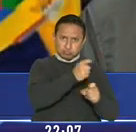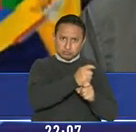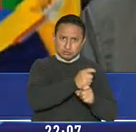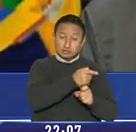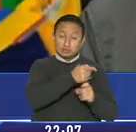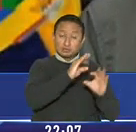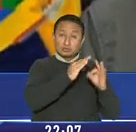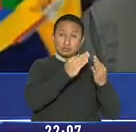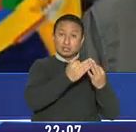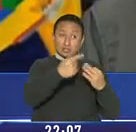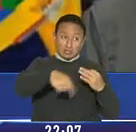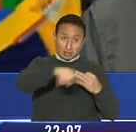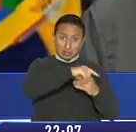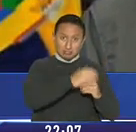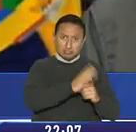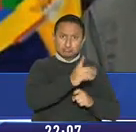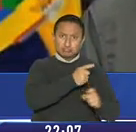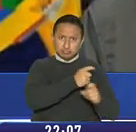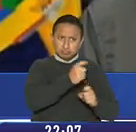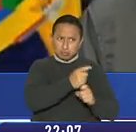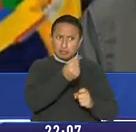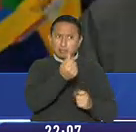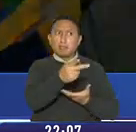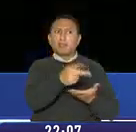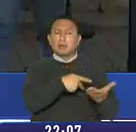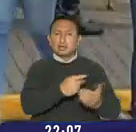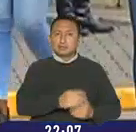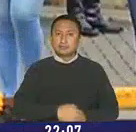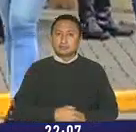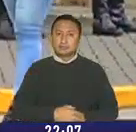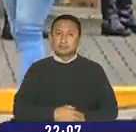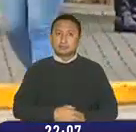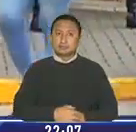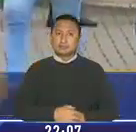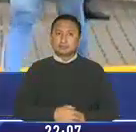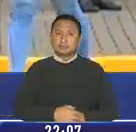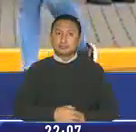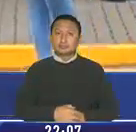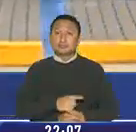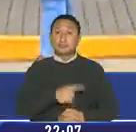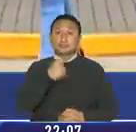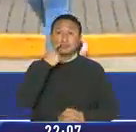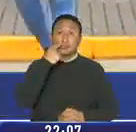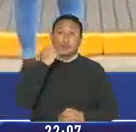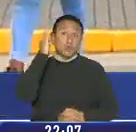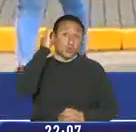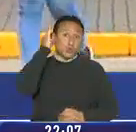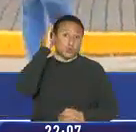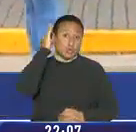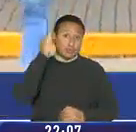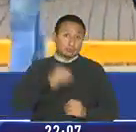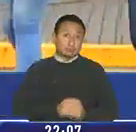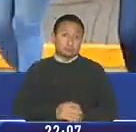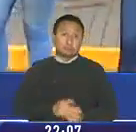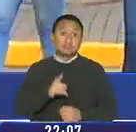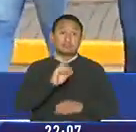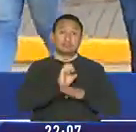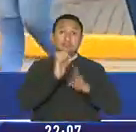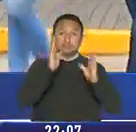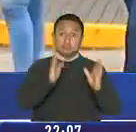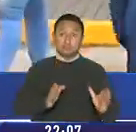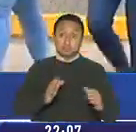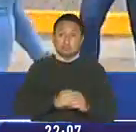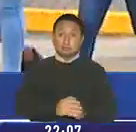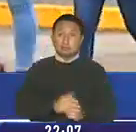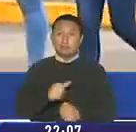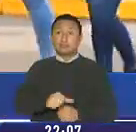mayor cantidad de familias que se encontraban en Ciudad de Dios. Se trata de un hombre y una mujer de nacionalidad ecuatoriana,